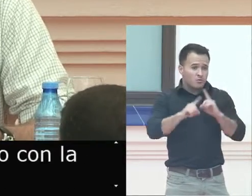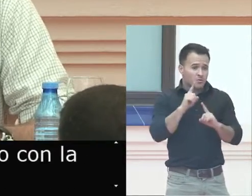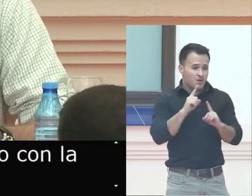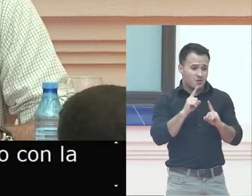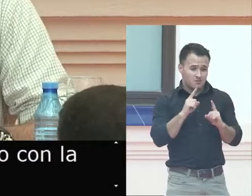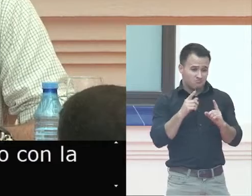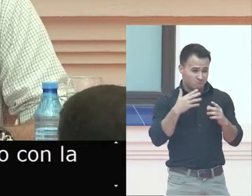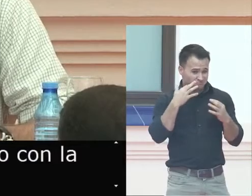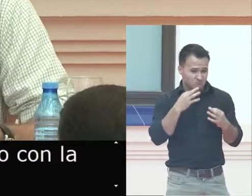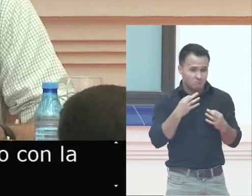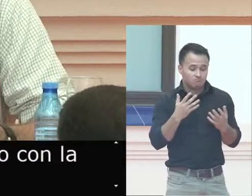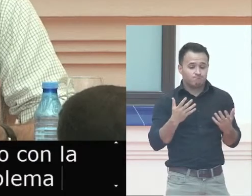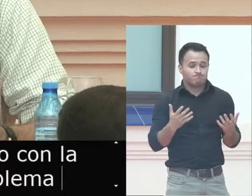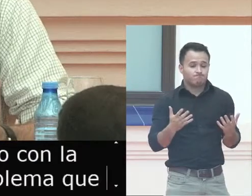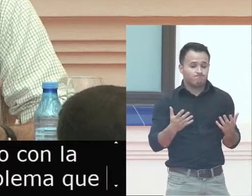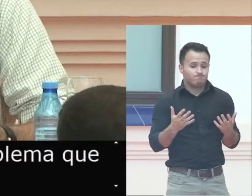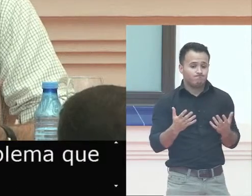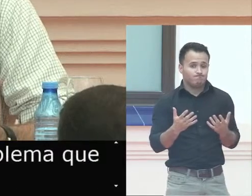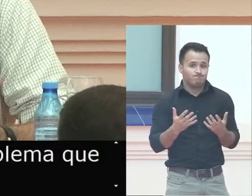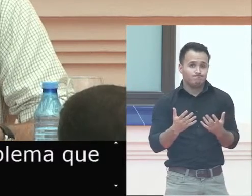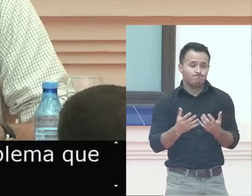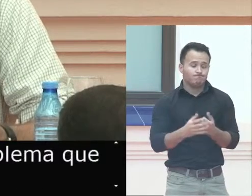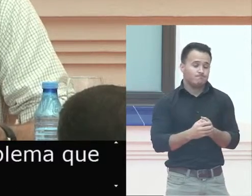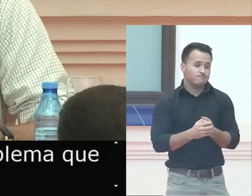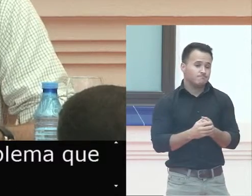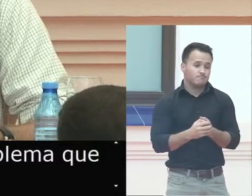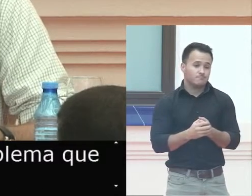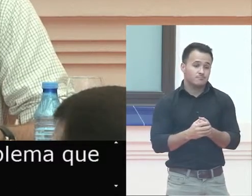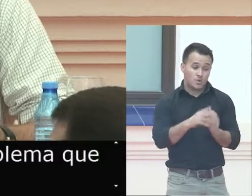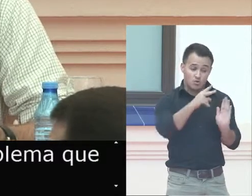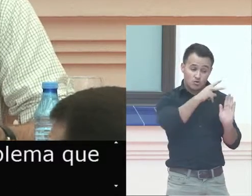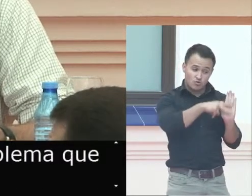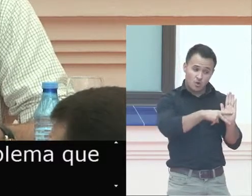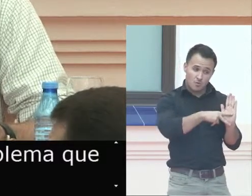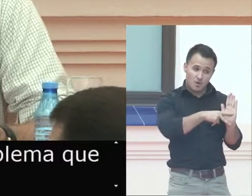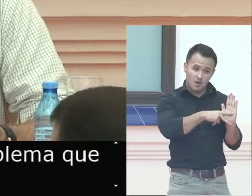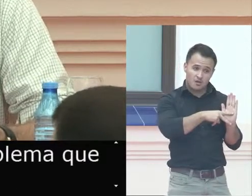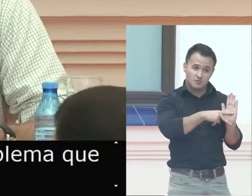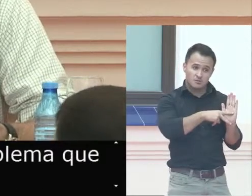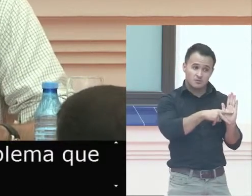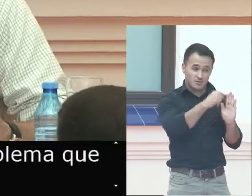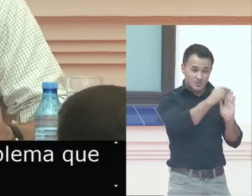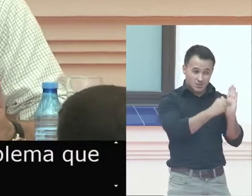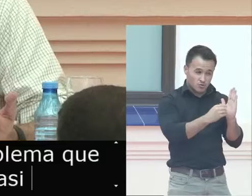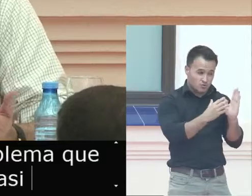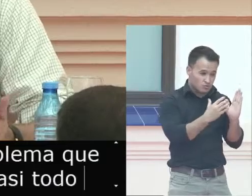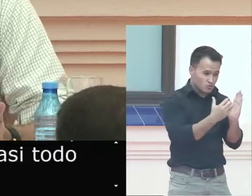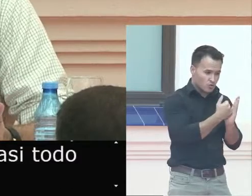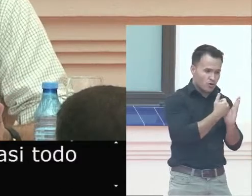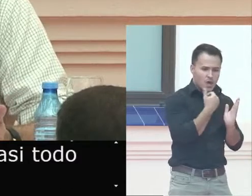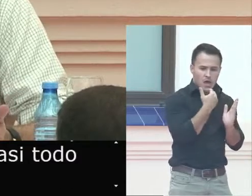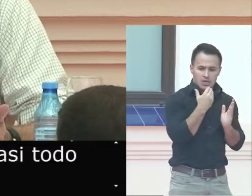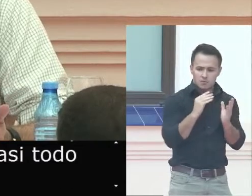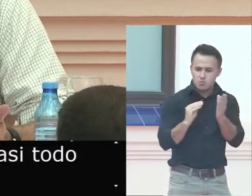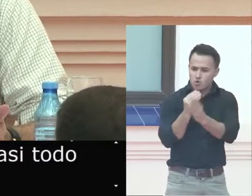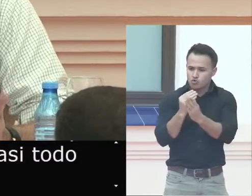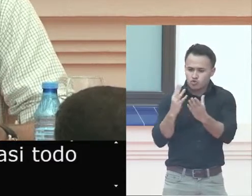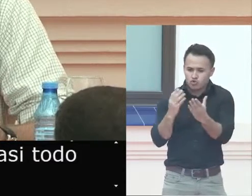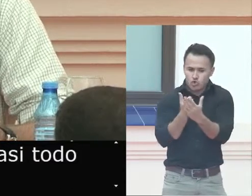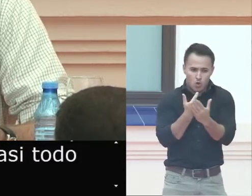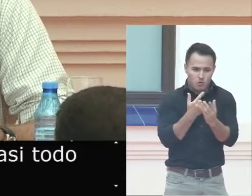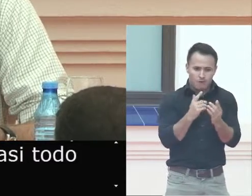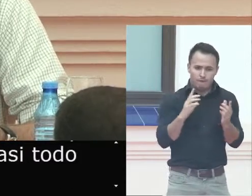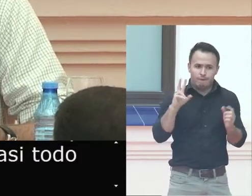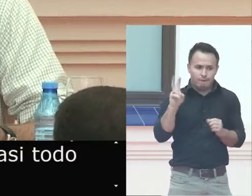tiene, o la realidad, es que la norma, casi todos los requisitos se pueden aplicar a casi cualquier producto y